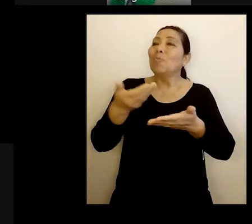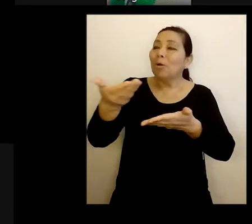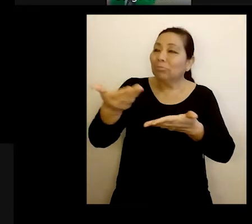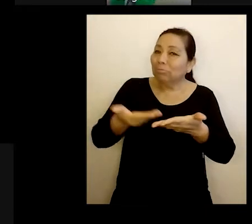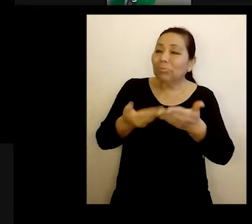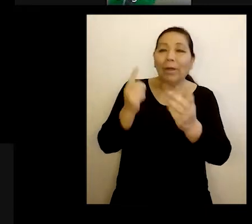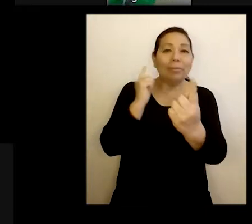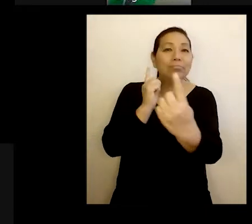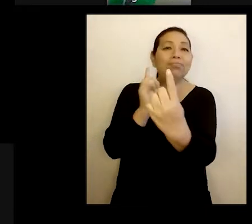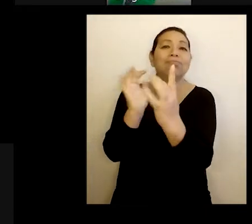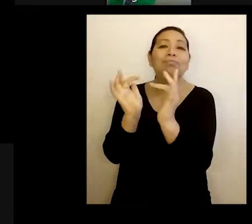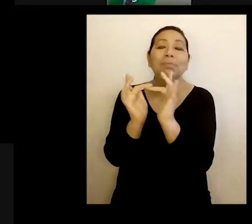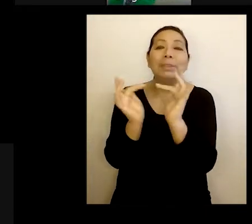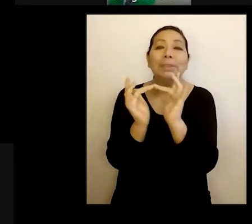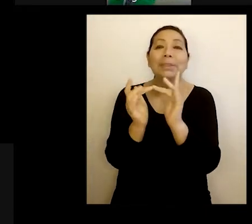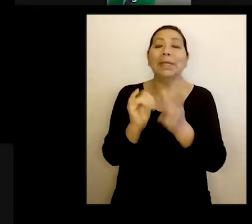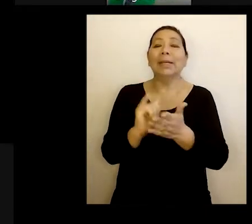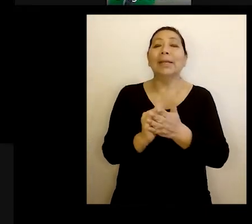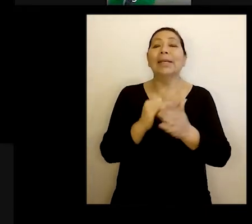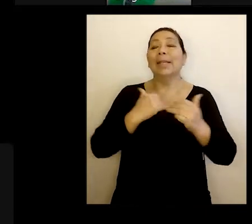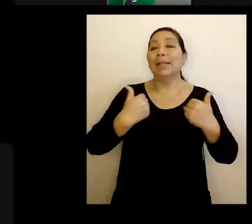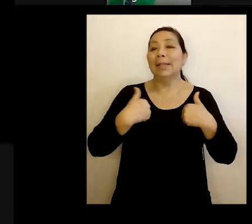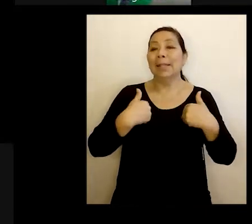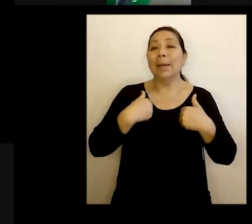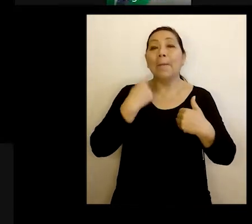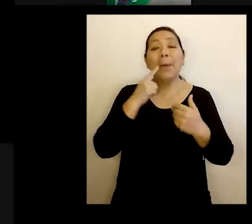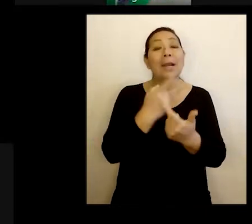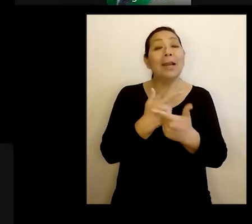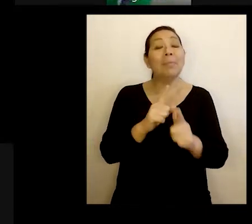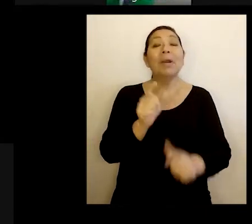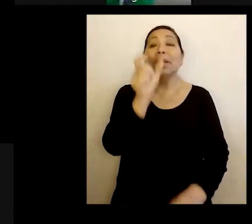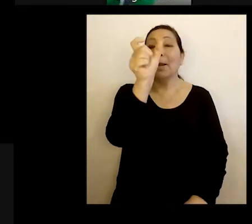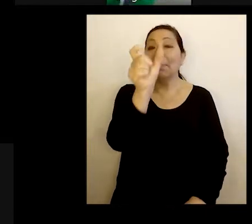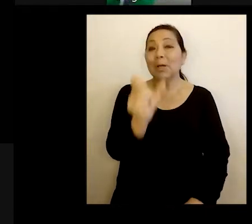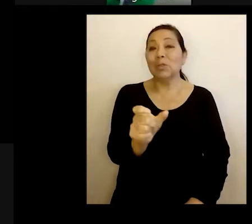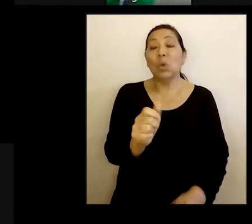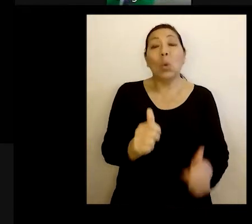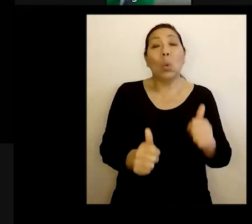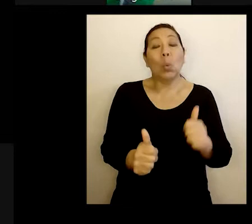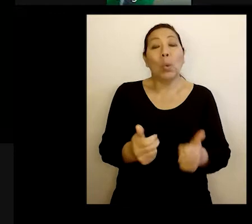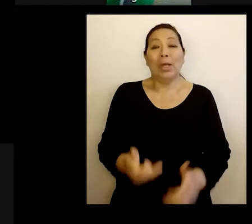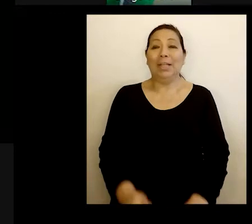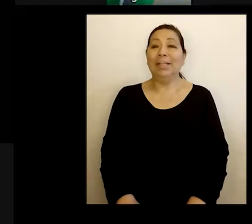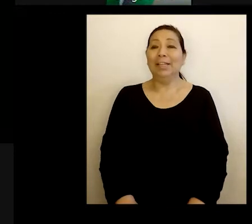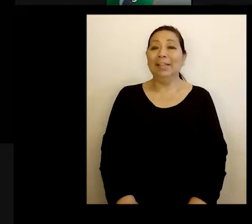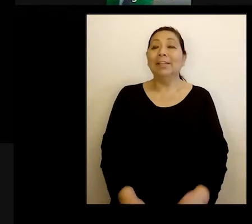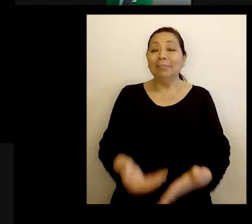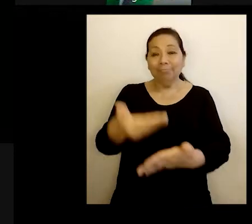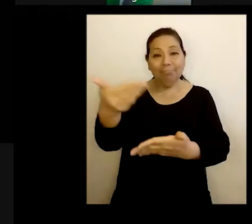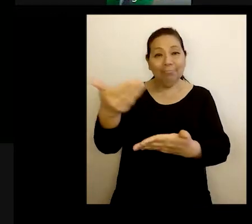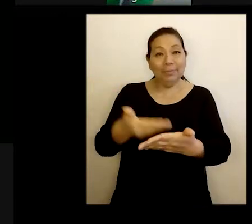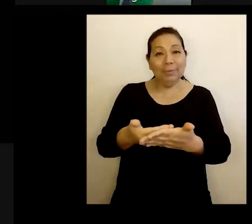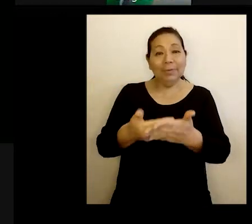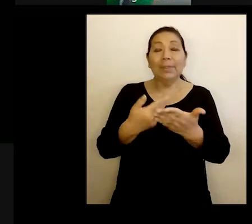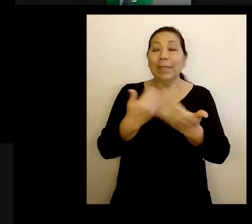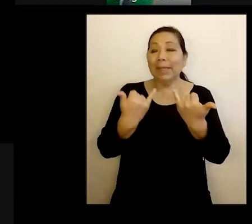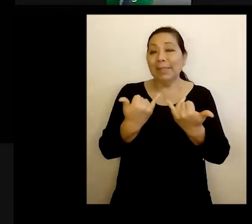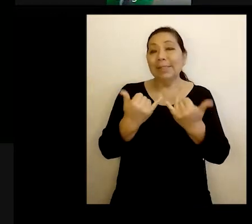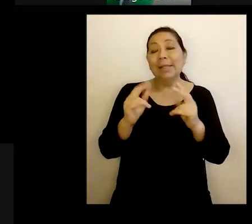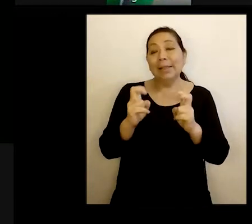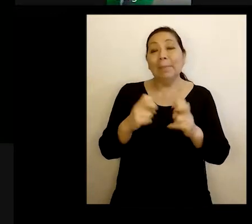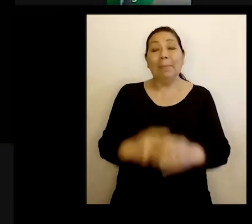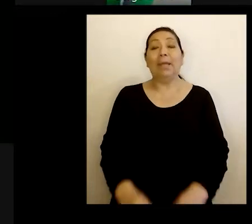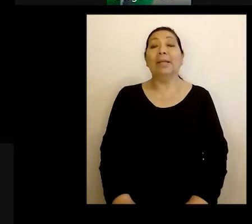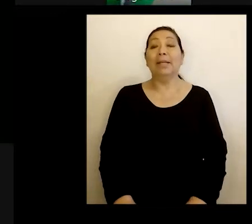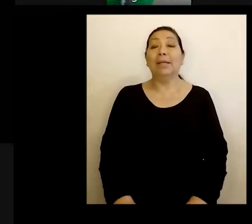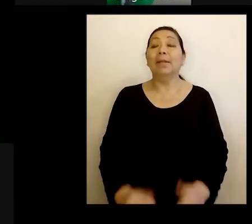directa la afectación a la libertad individual, lo cual se ha acreditado en el presente caso. En efecto,